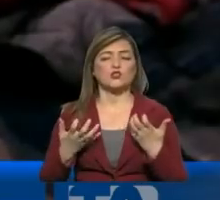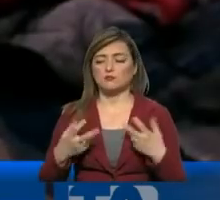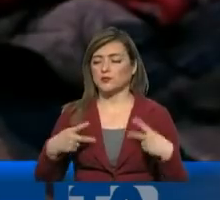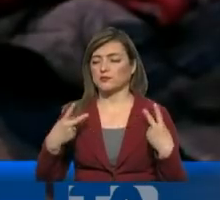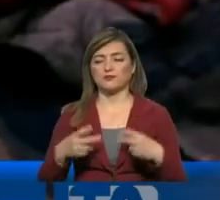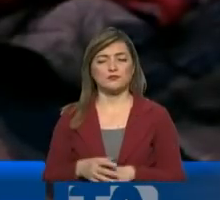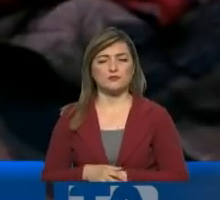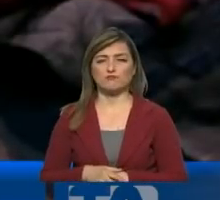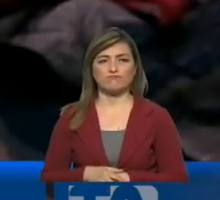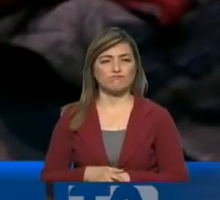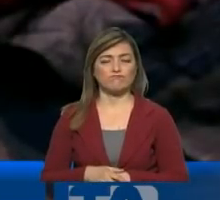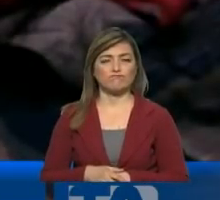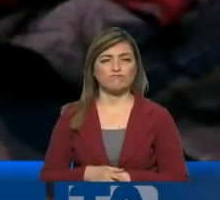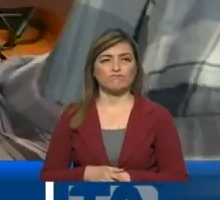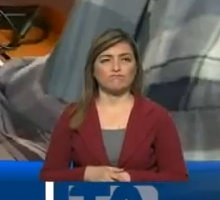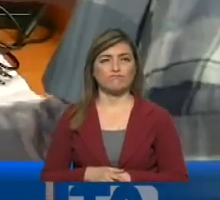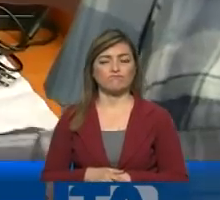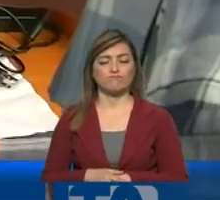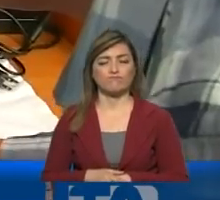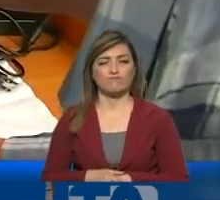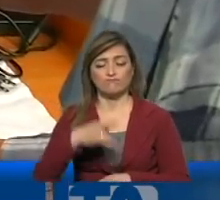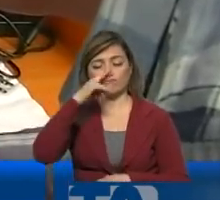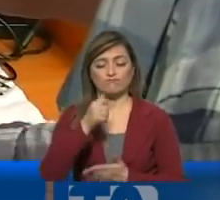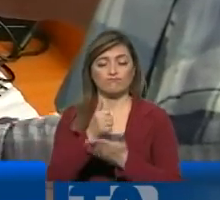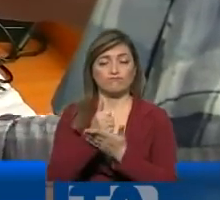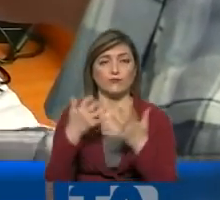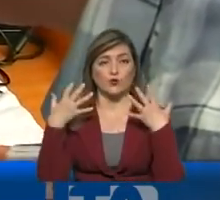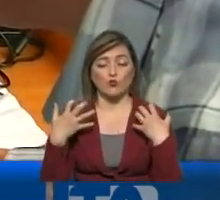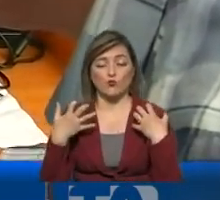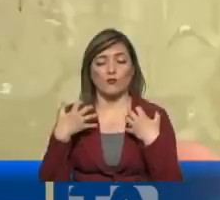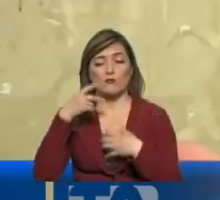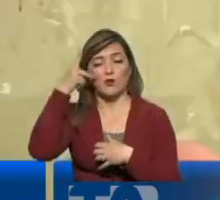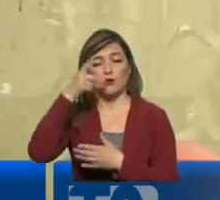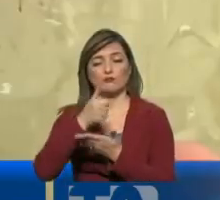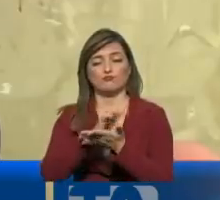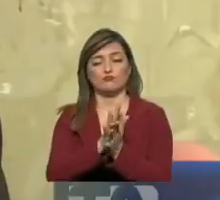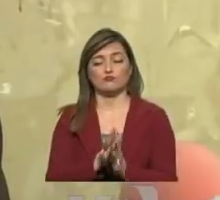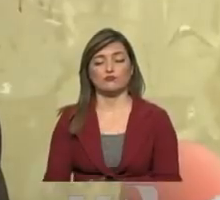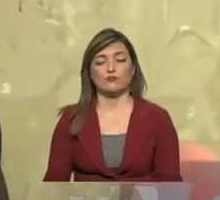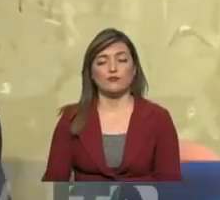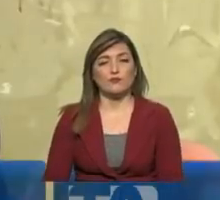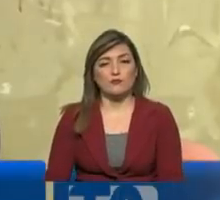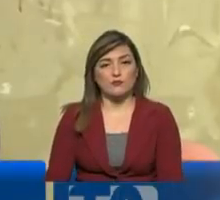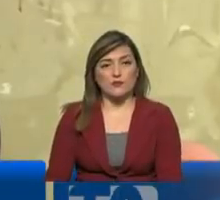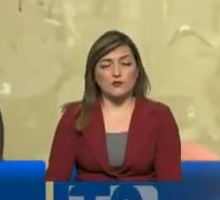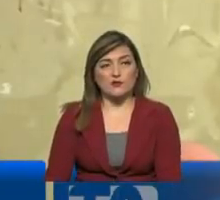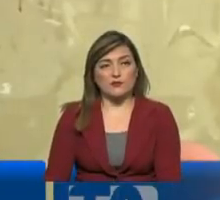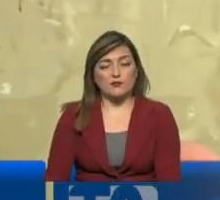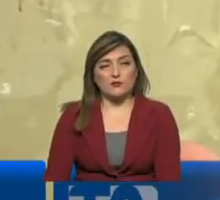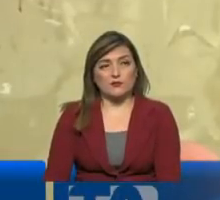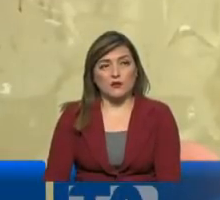con los elementos para lidiar con un peso tan grande y a veces los padres no ayudan. Que tenemos casos donde el niño